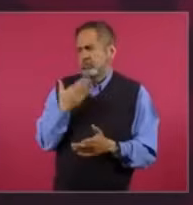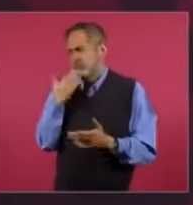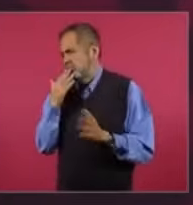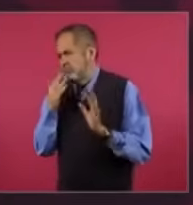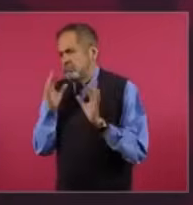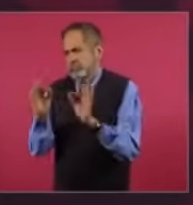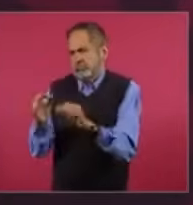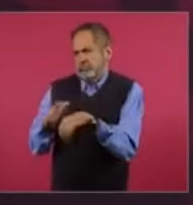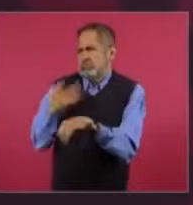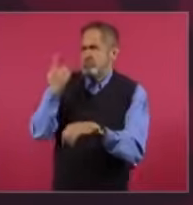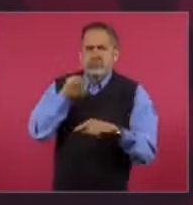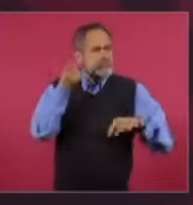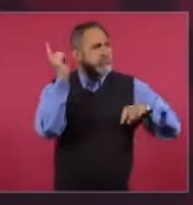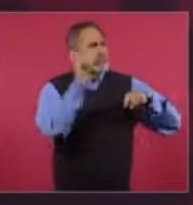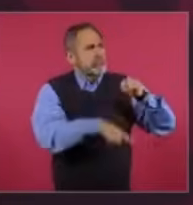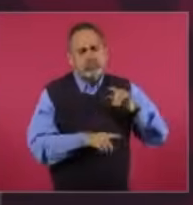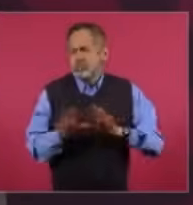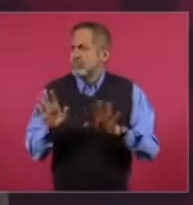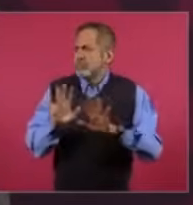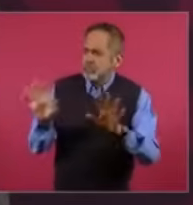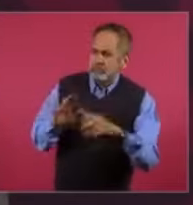pero ¿por qué